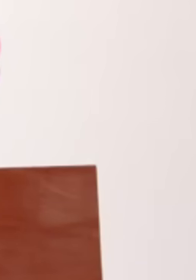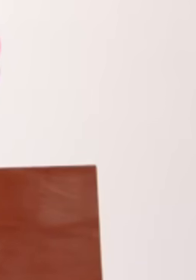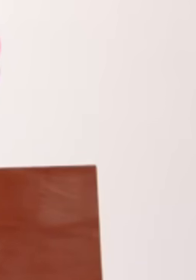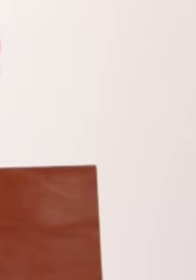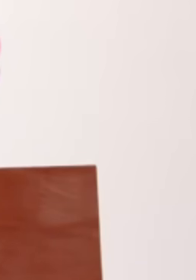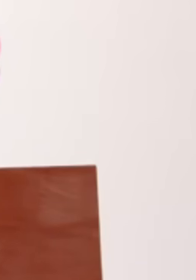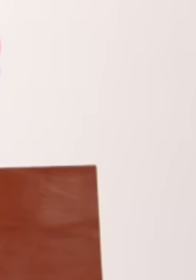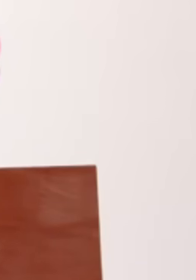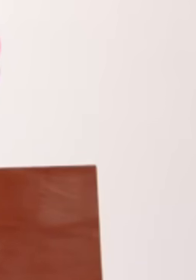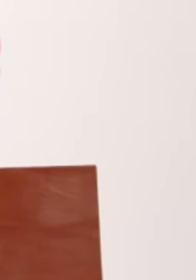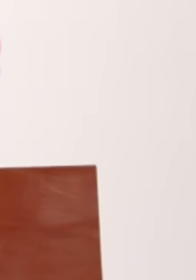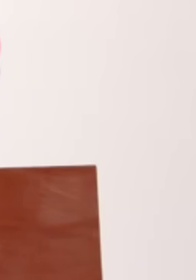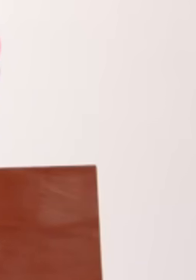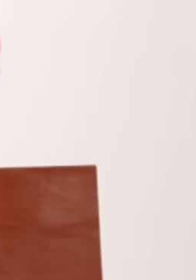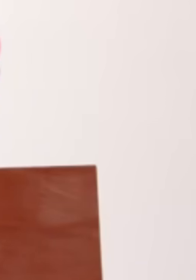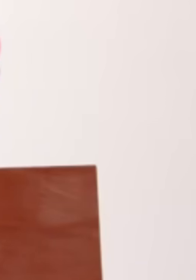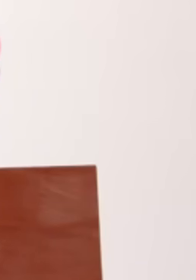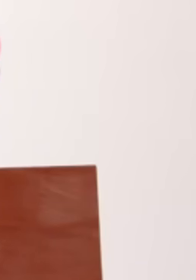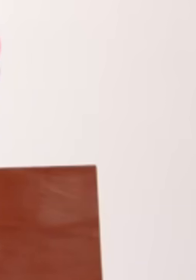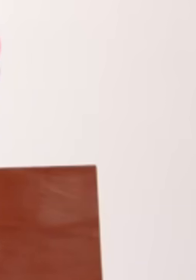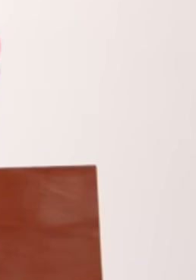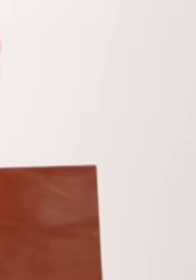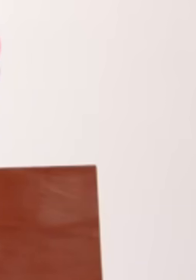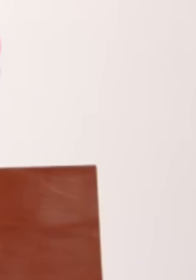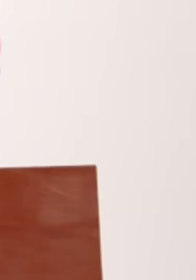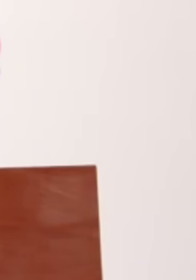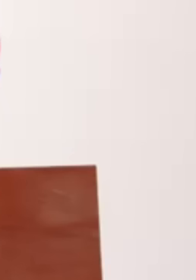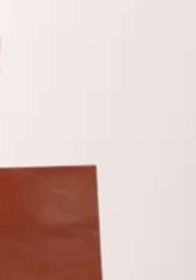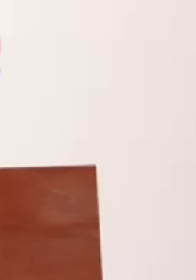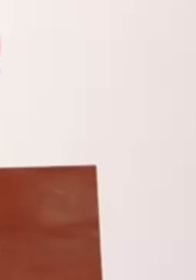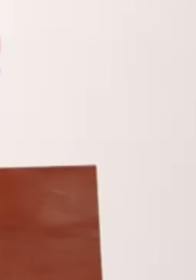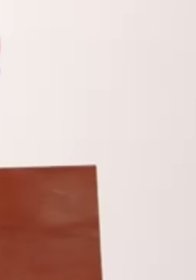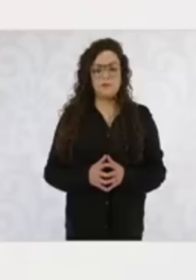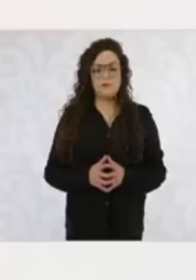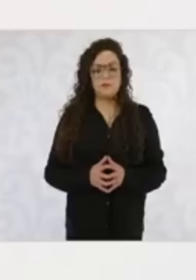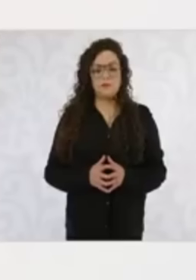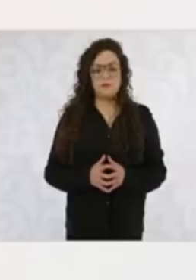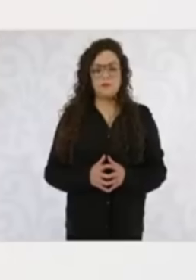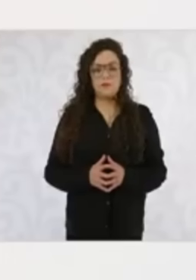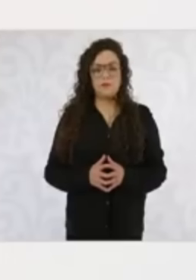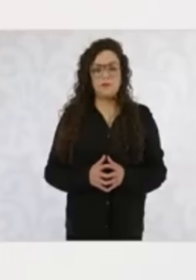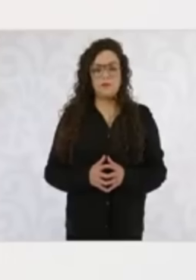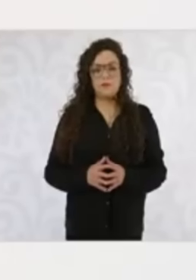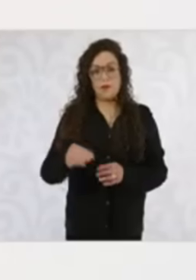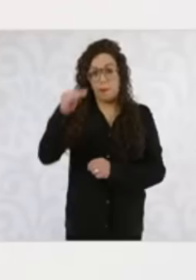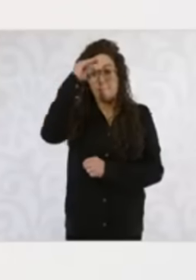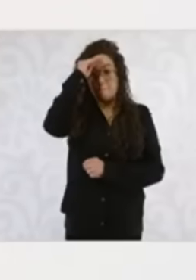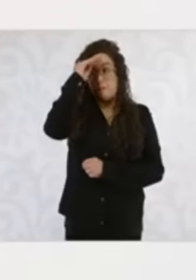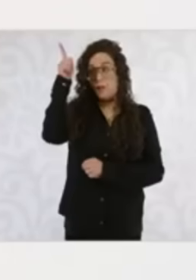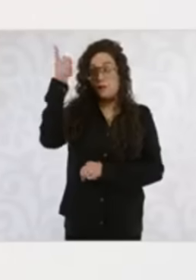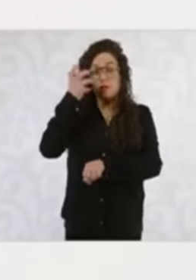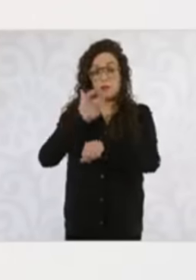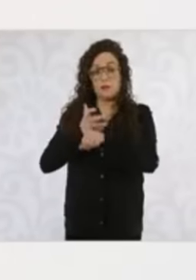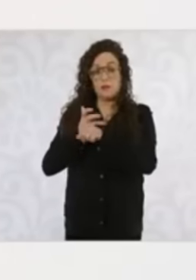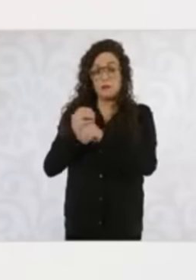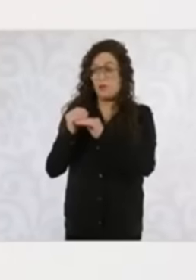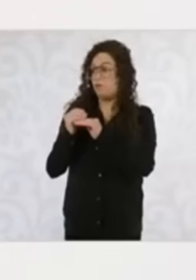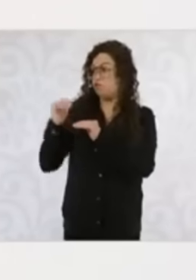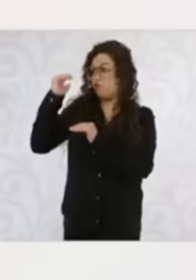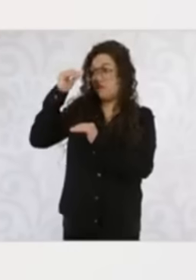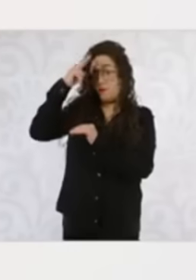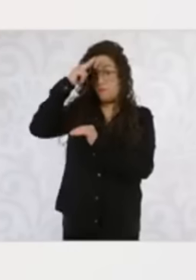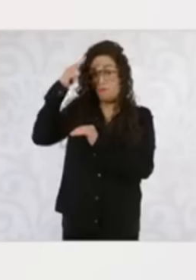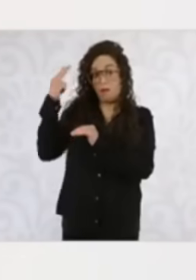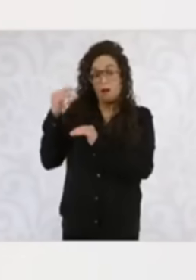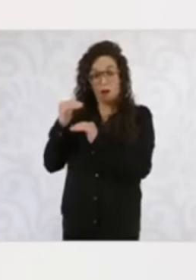Seguro Social que están en el régimen del 97 y las del 73, se van a cuantificar el incremento en base a lo que es el INPC. Y si bien es